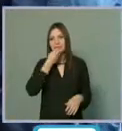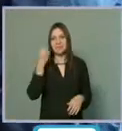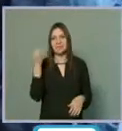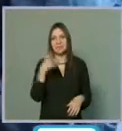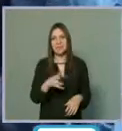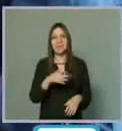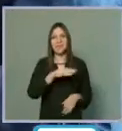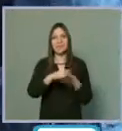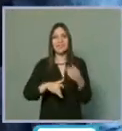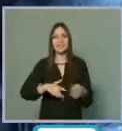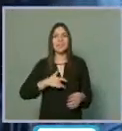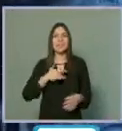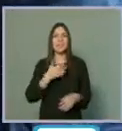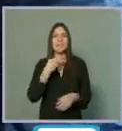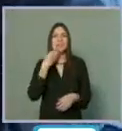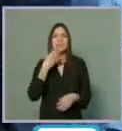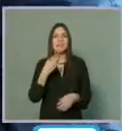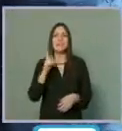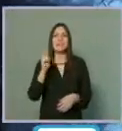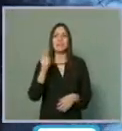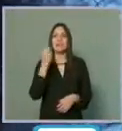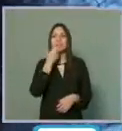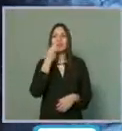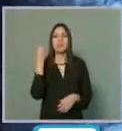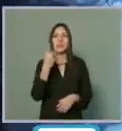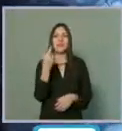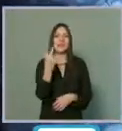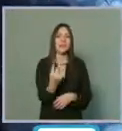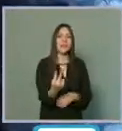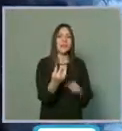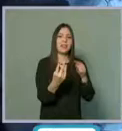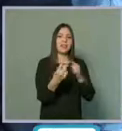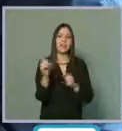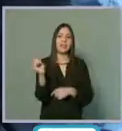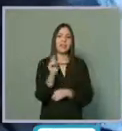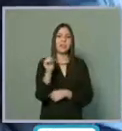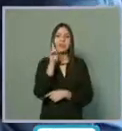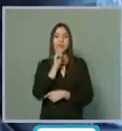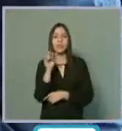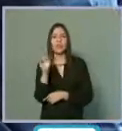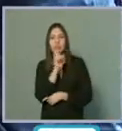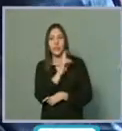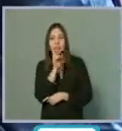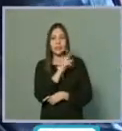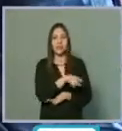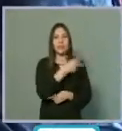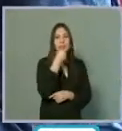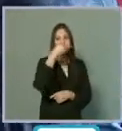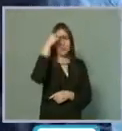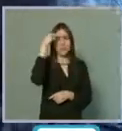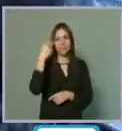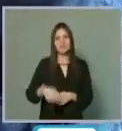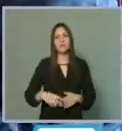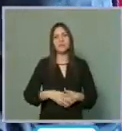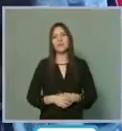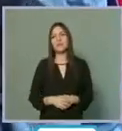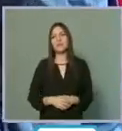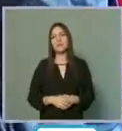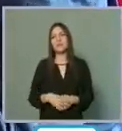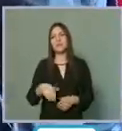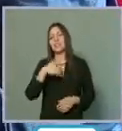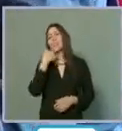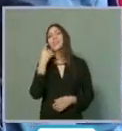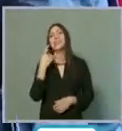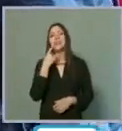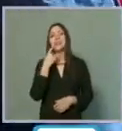se reconcilia uno con las relaciones humanas cuando ve a una rusa y a un mexicano luchando